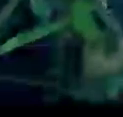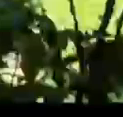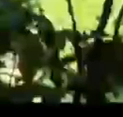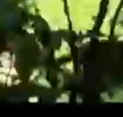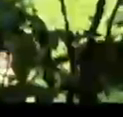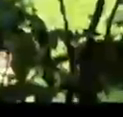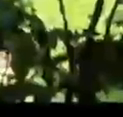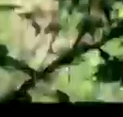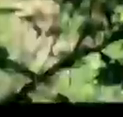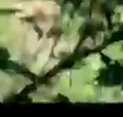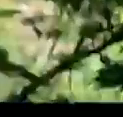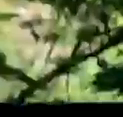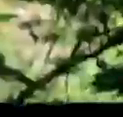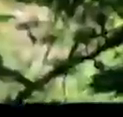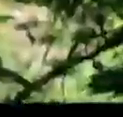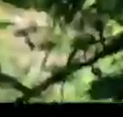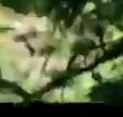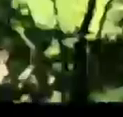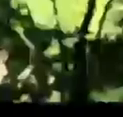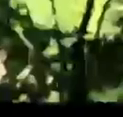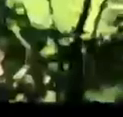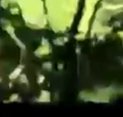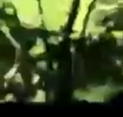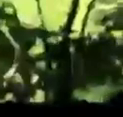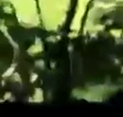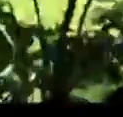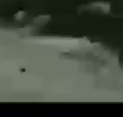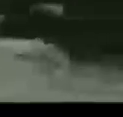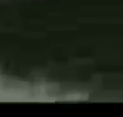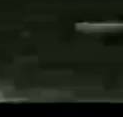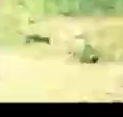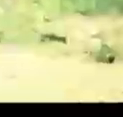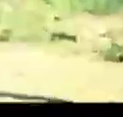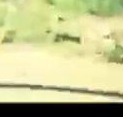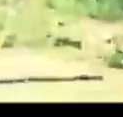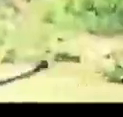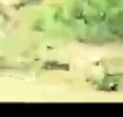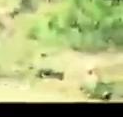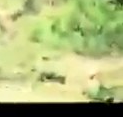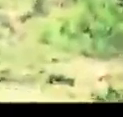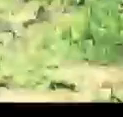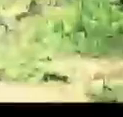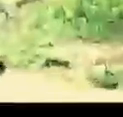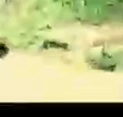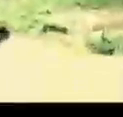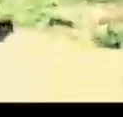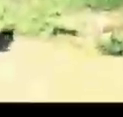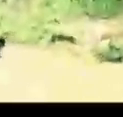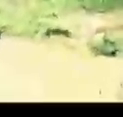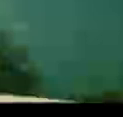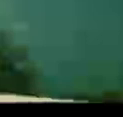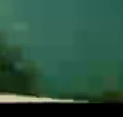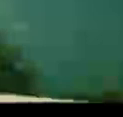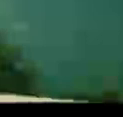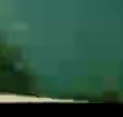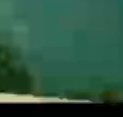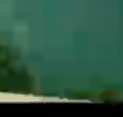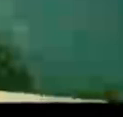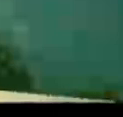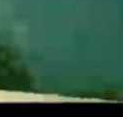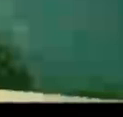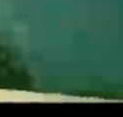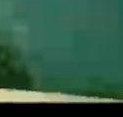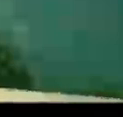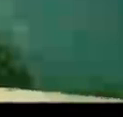Es vivir una aventura natural. El Parque Nacional Podocarpus es tu próxima parada. Ven y vive la naturaleza.